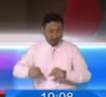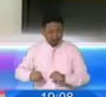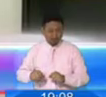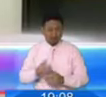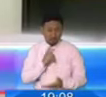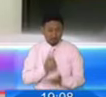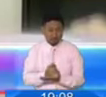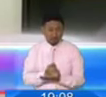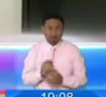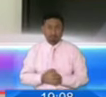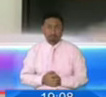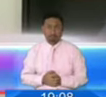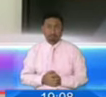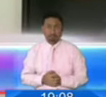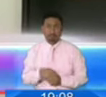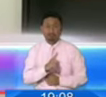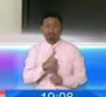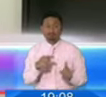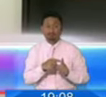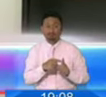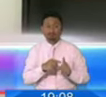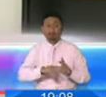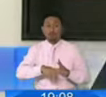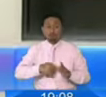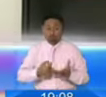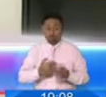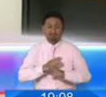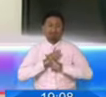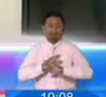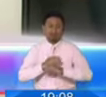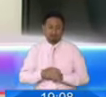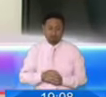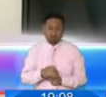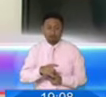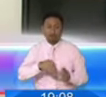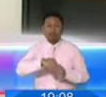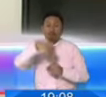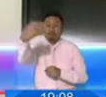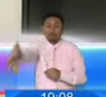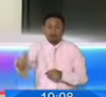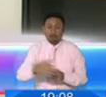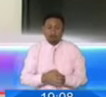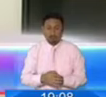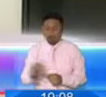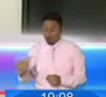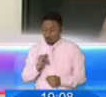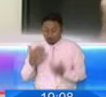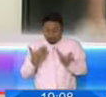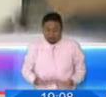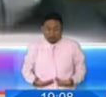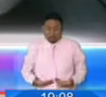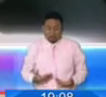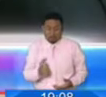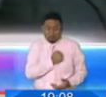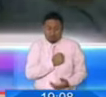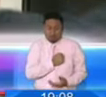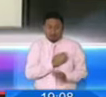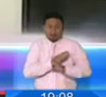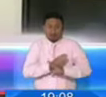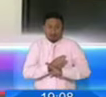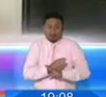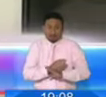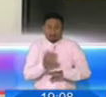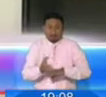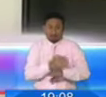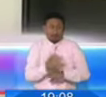corrupción. Él está utilizando fondos del Estado para defenderse. Él tiene que estar afuera, como estamos nosotros, y nos defendemos de los ataques que él nos ha